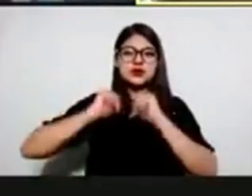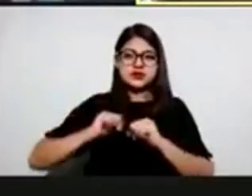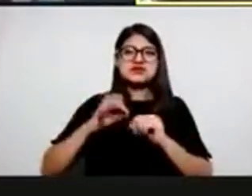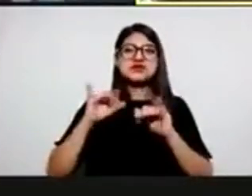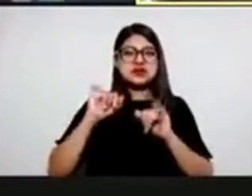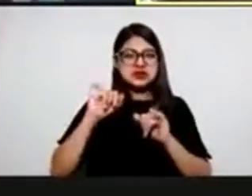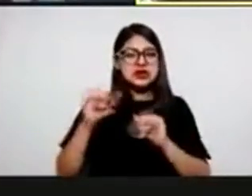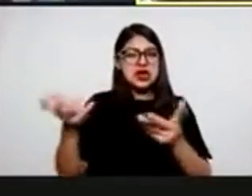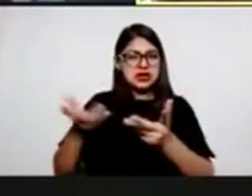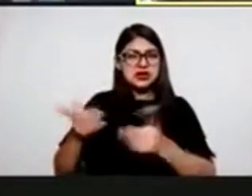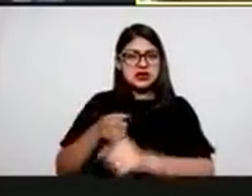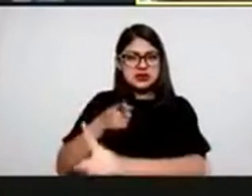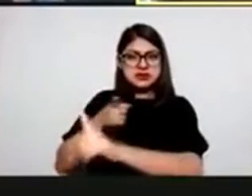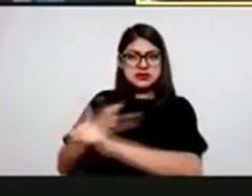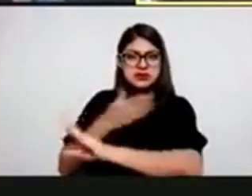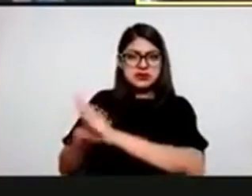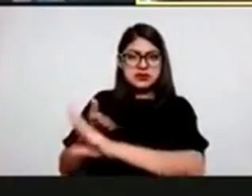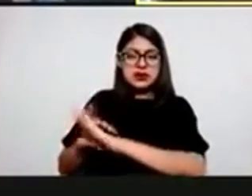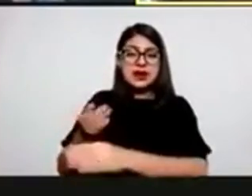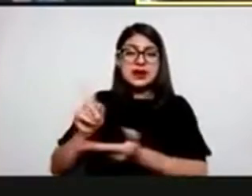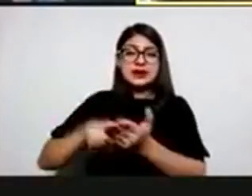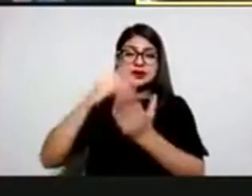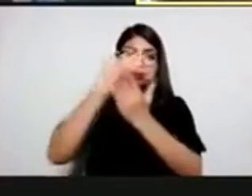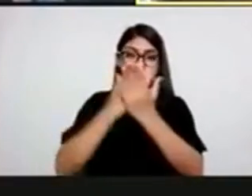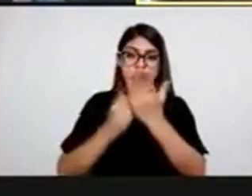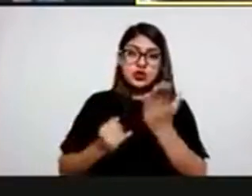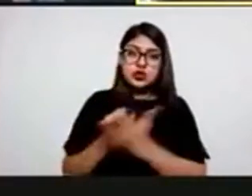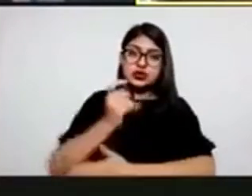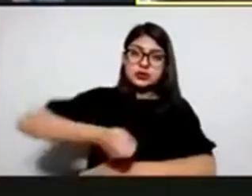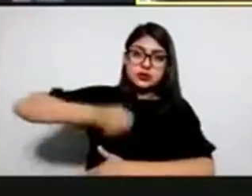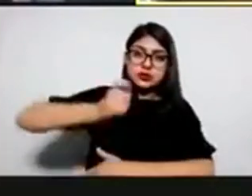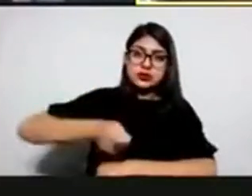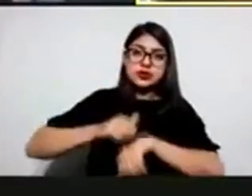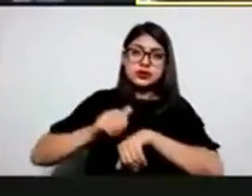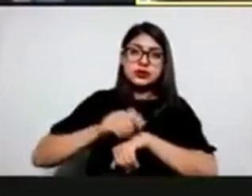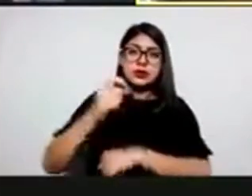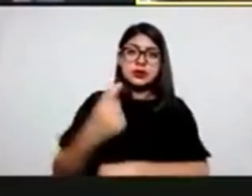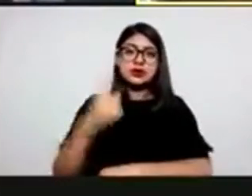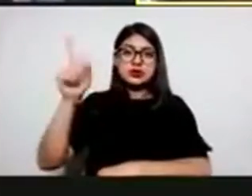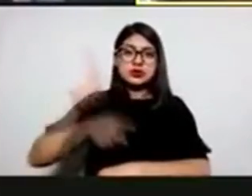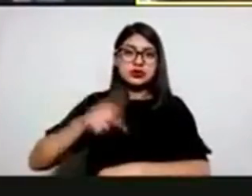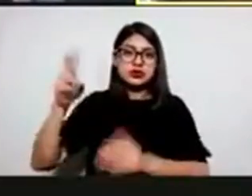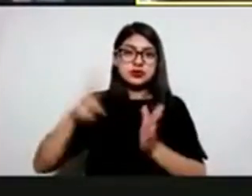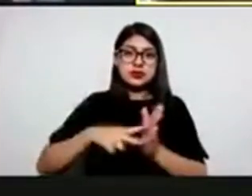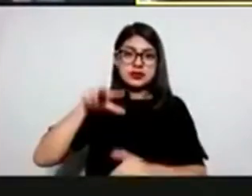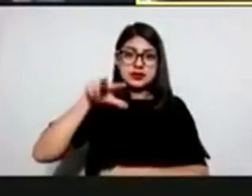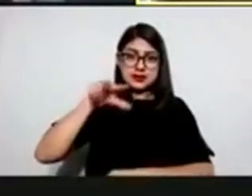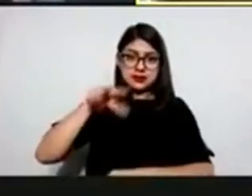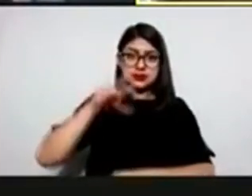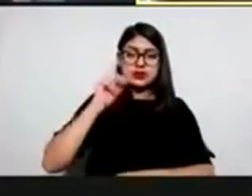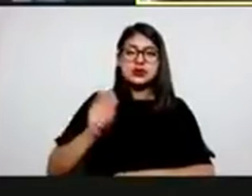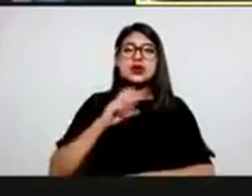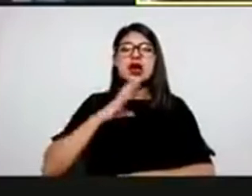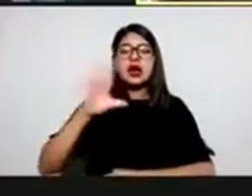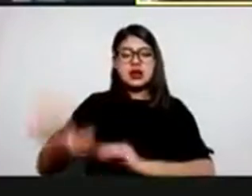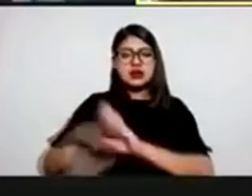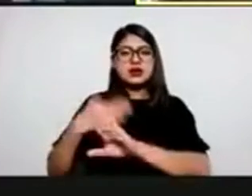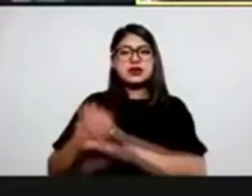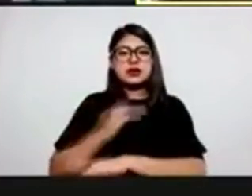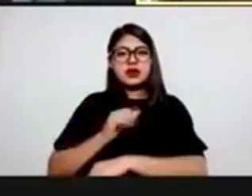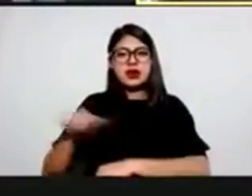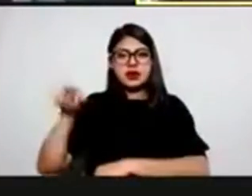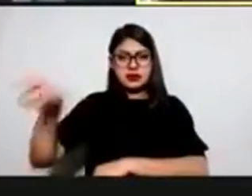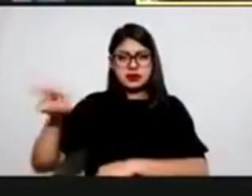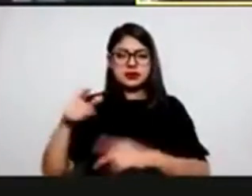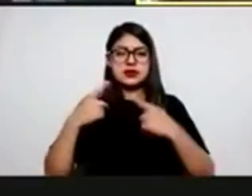en los parámetros establecidos por la jurisprudencia 21 de 2018, al haberse realizado en contra de las denunciantes por su calidad de